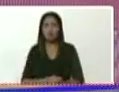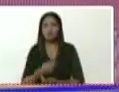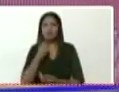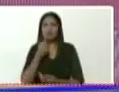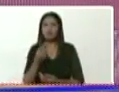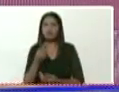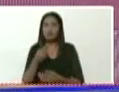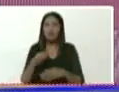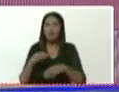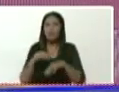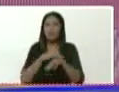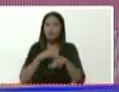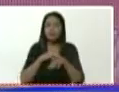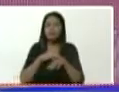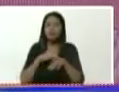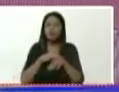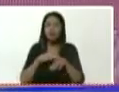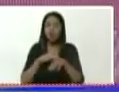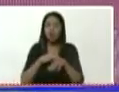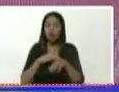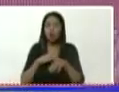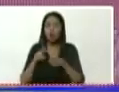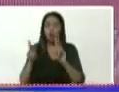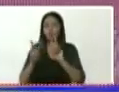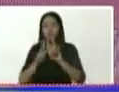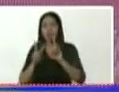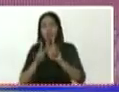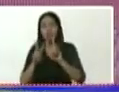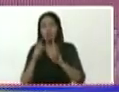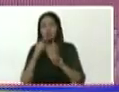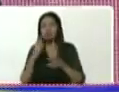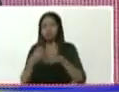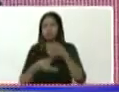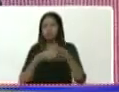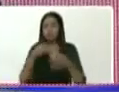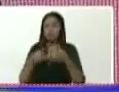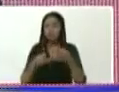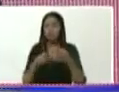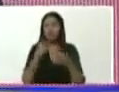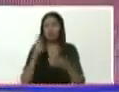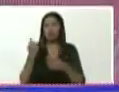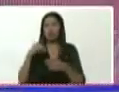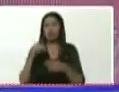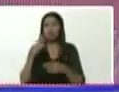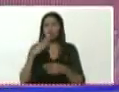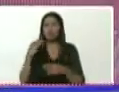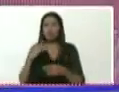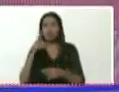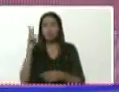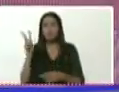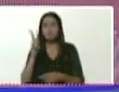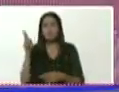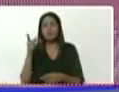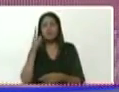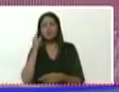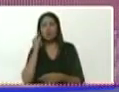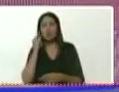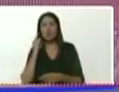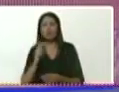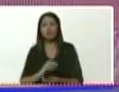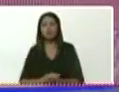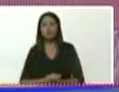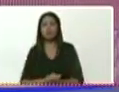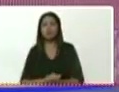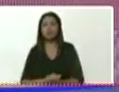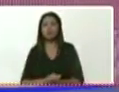el ministro Villarruel, ministro de Vivienda, que tenemos una joven venezolana, una muchacha venezolana